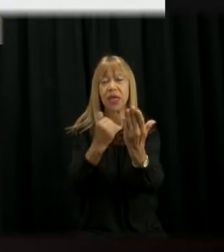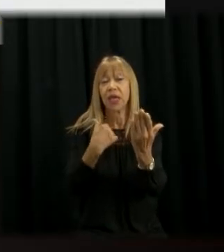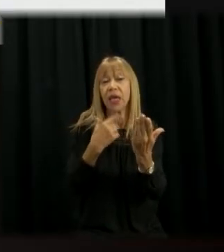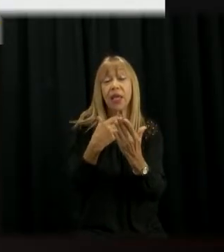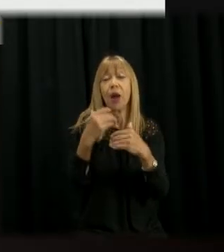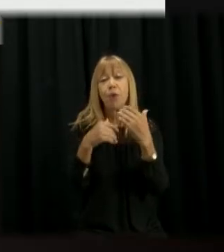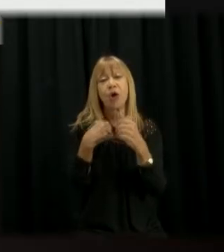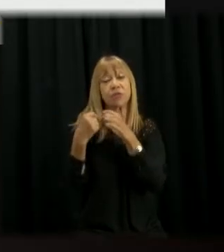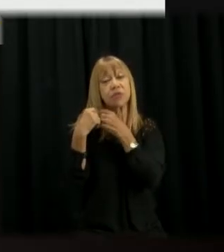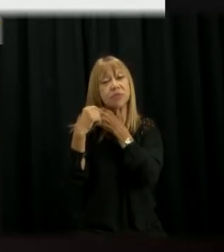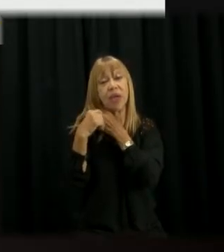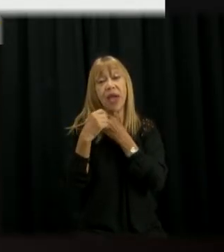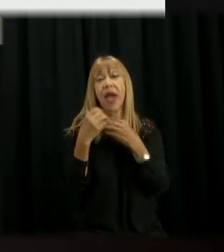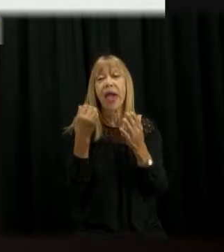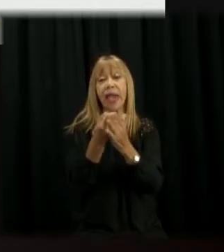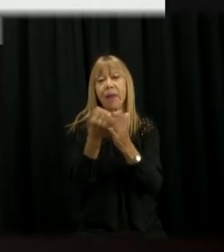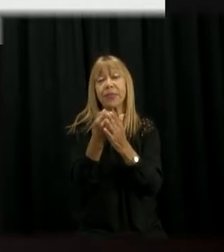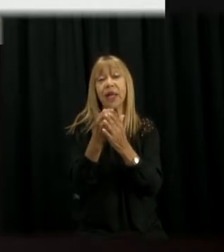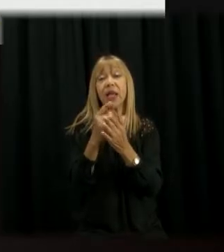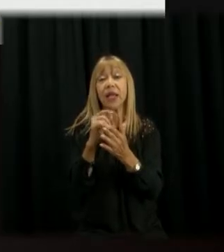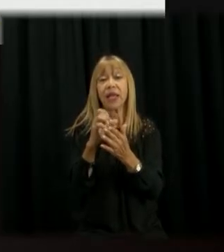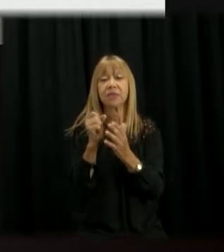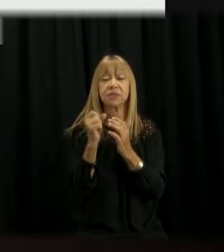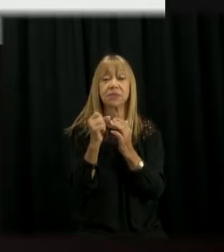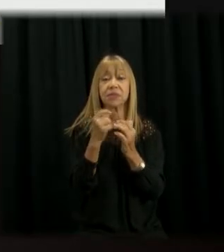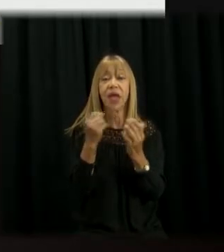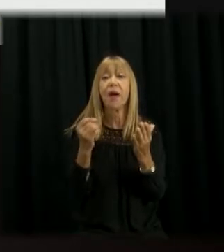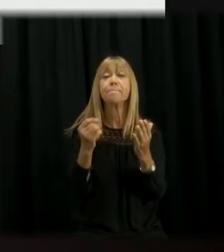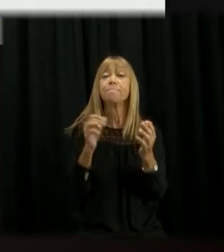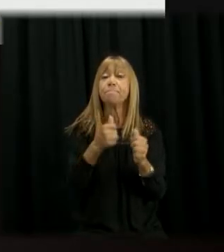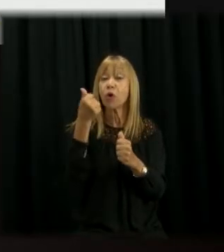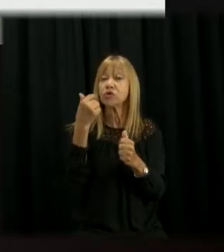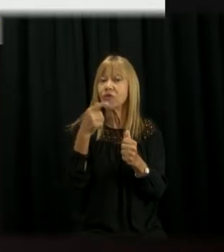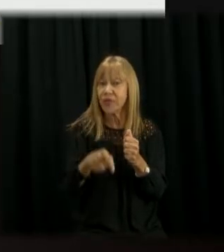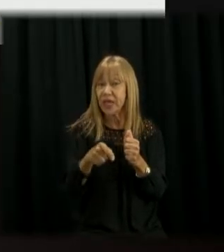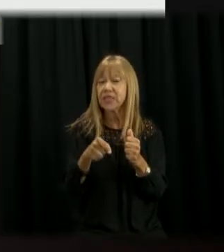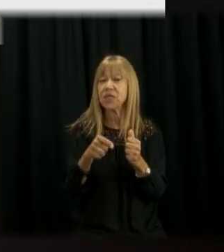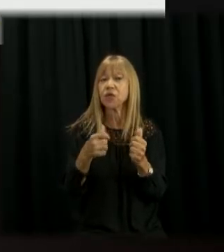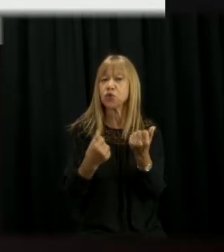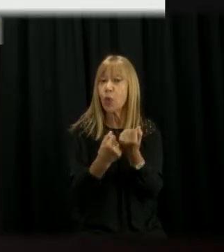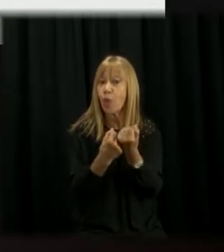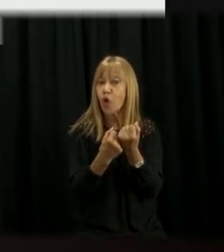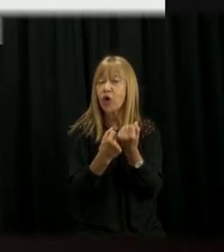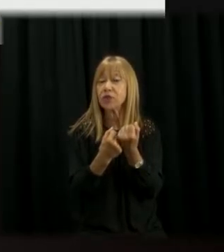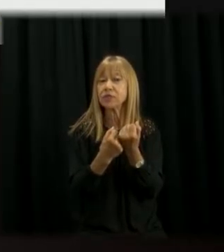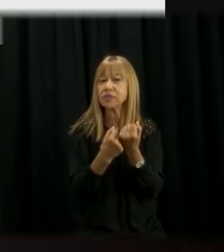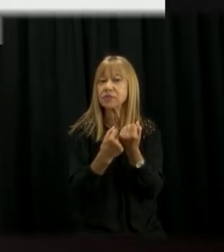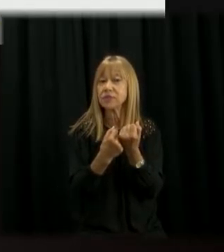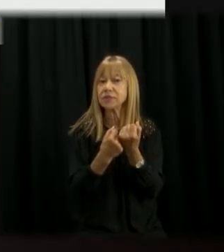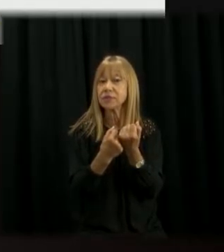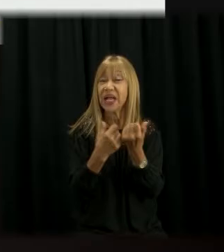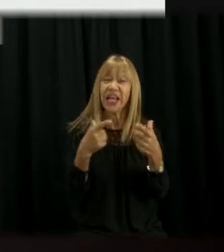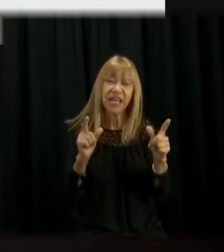encarando en un proceso de bancarrota, alquileres capitales. Muchos de estos apoyos son